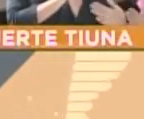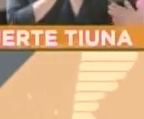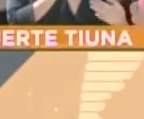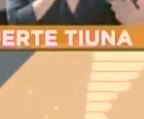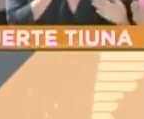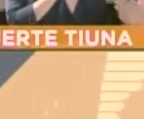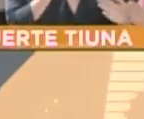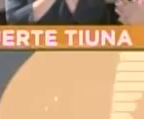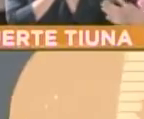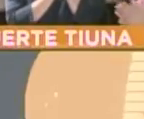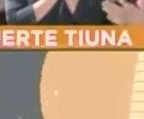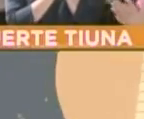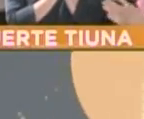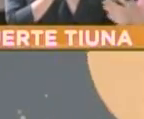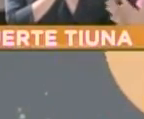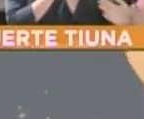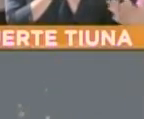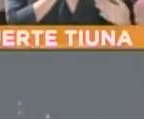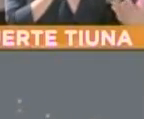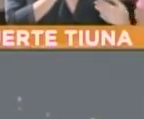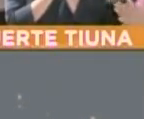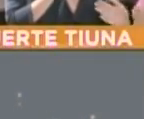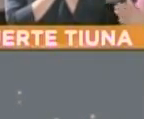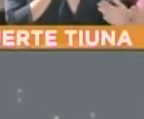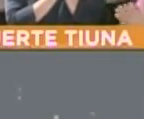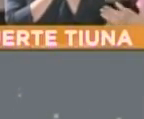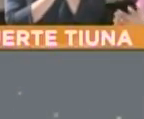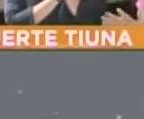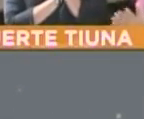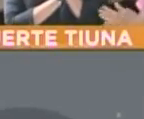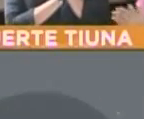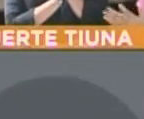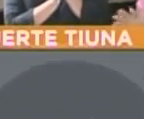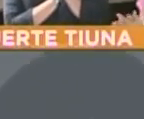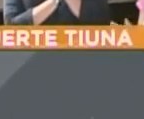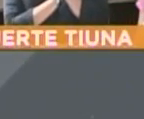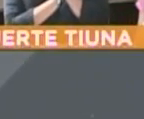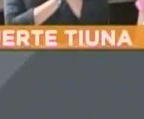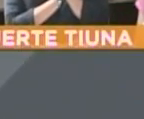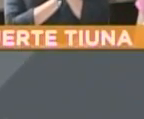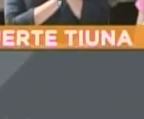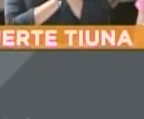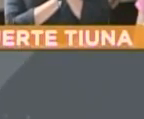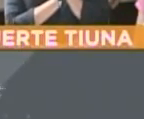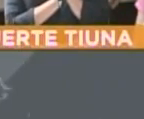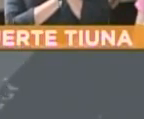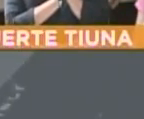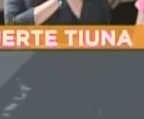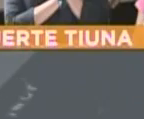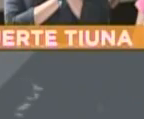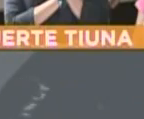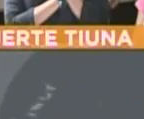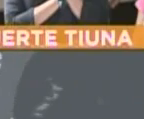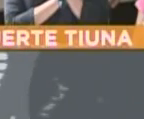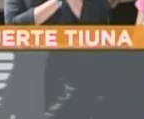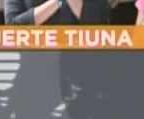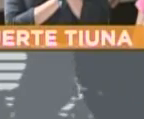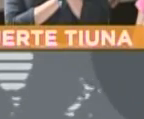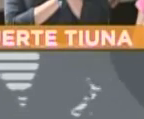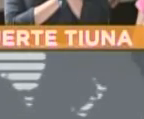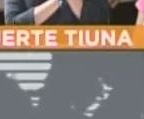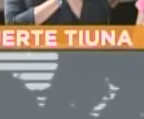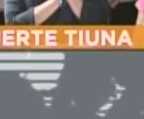quirófanos. Y ustedes dirán, ¿de dónde sale la plata, verdad? La plata sale y es de ustedes. Sale de los